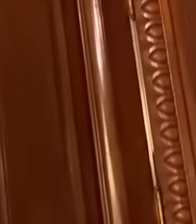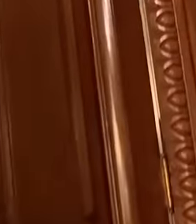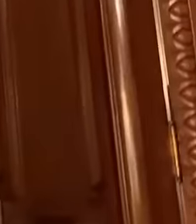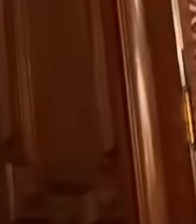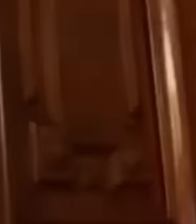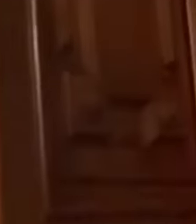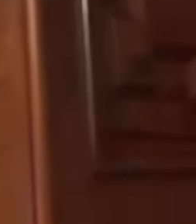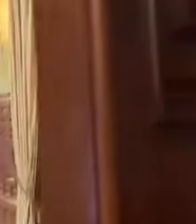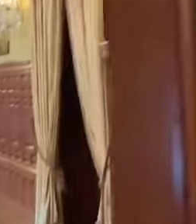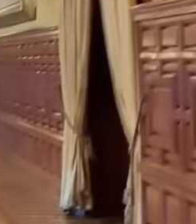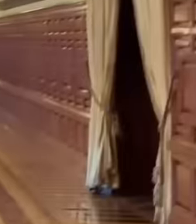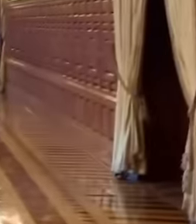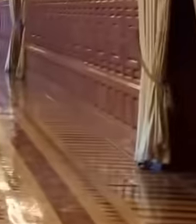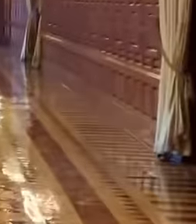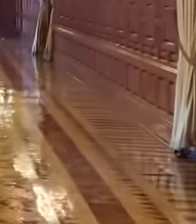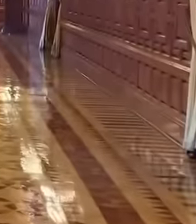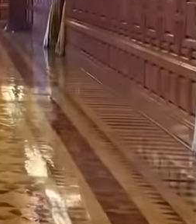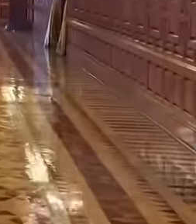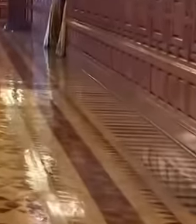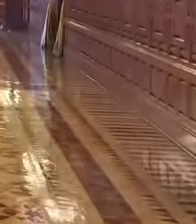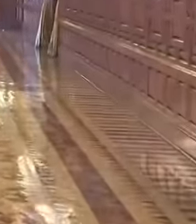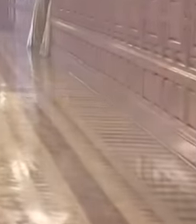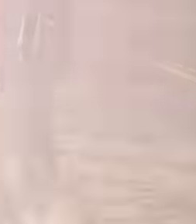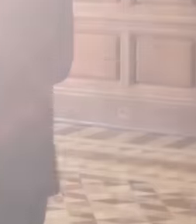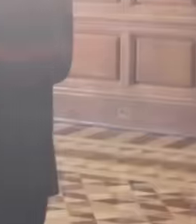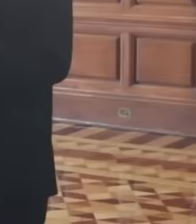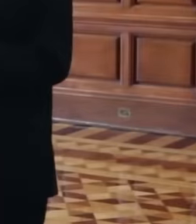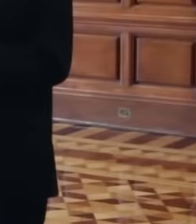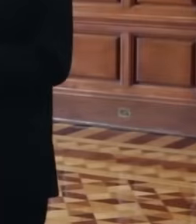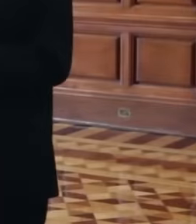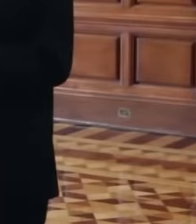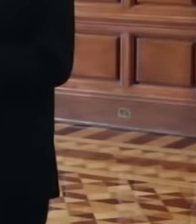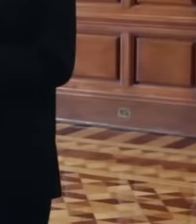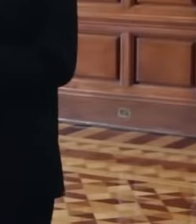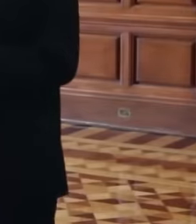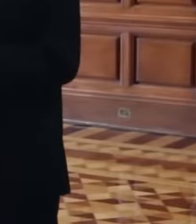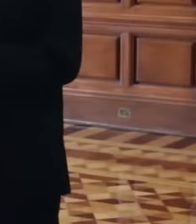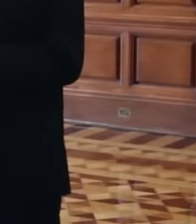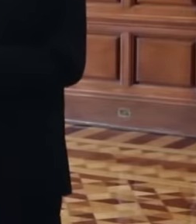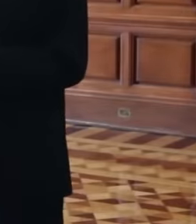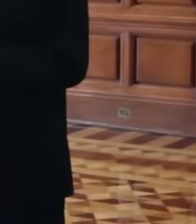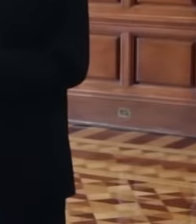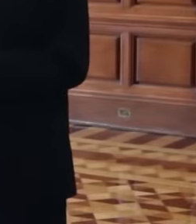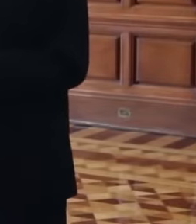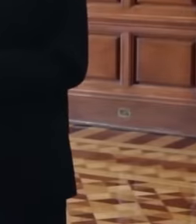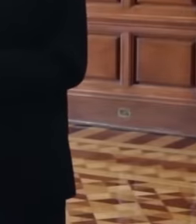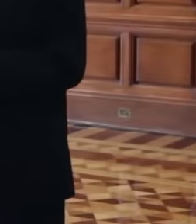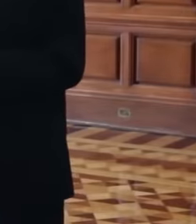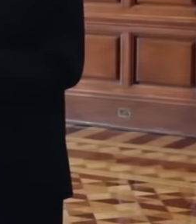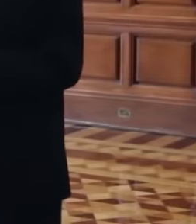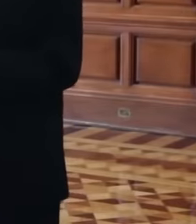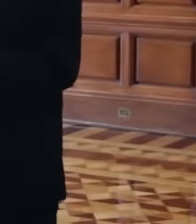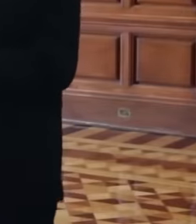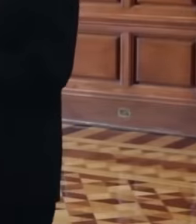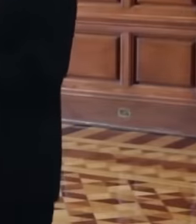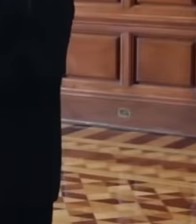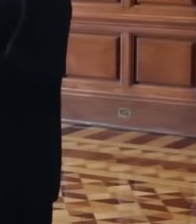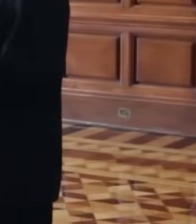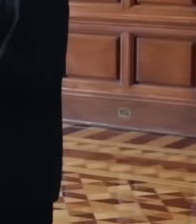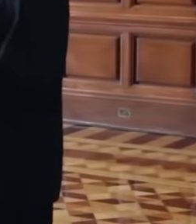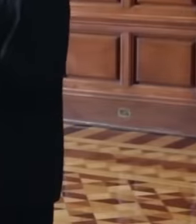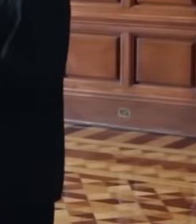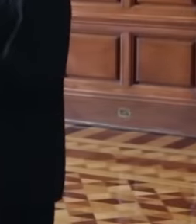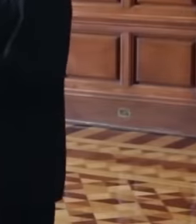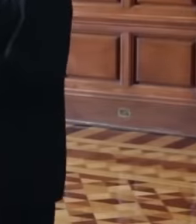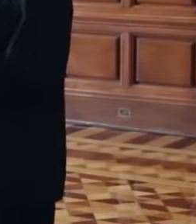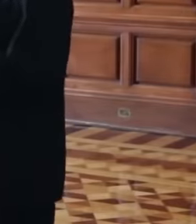Con gran tristeza y al mismo tiempo alegría, mencionó que ya están preparando la banda presidencial para ser